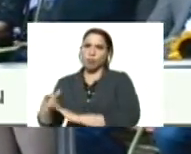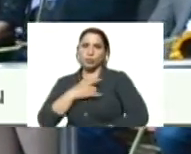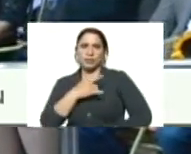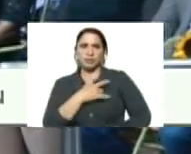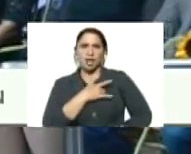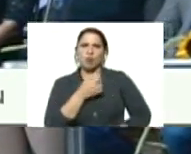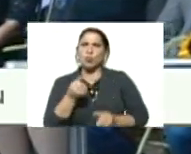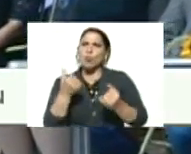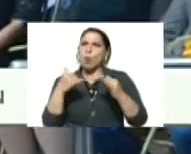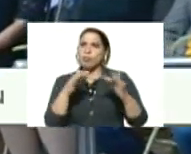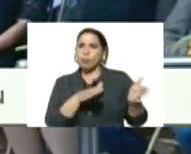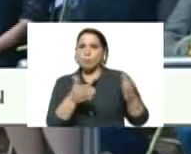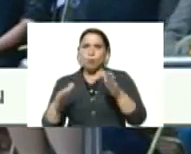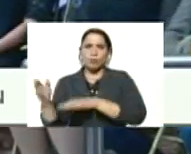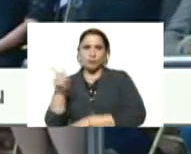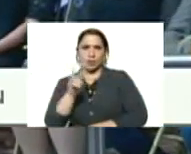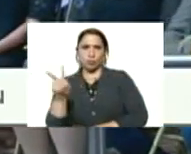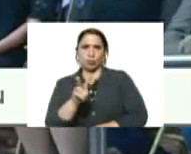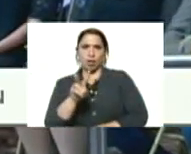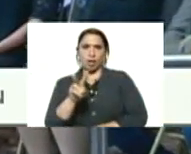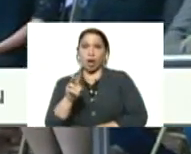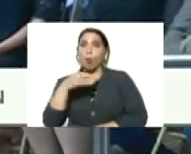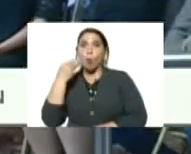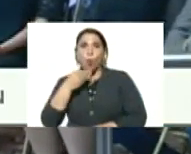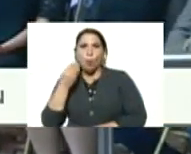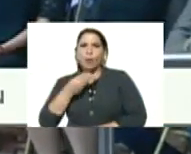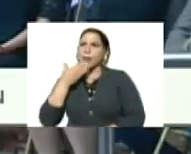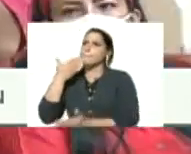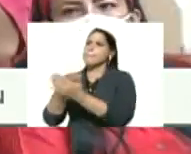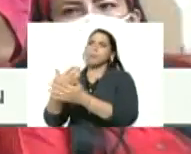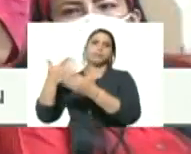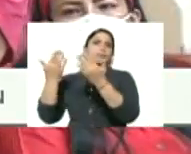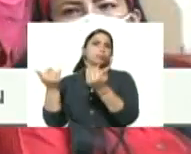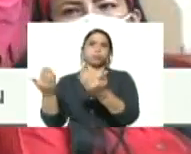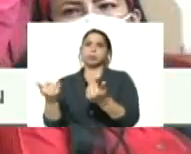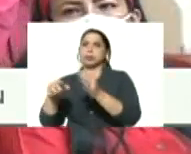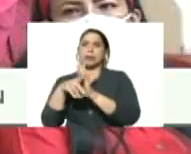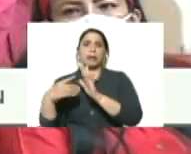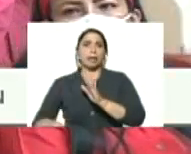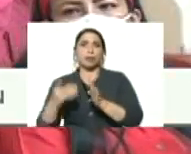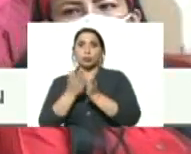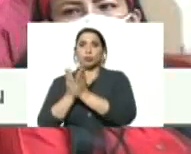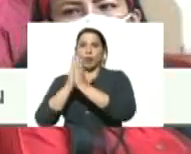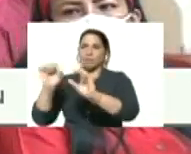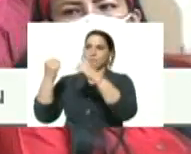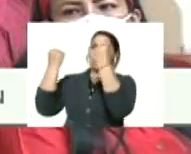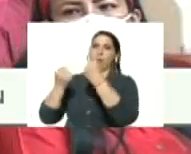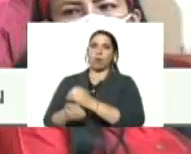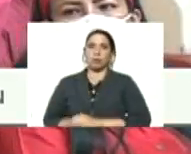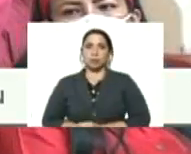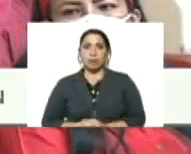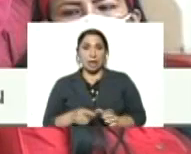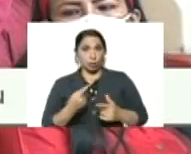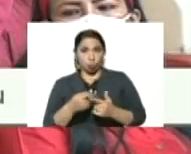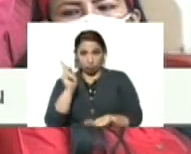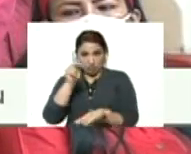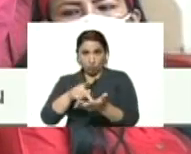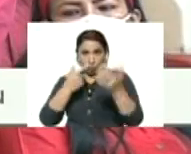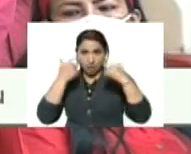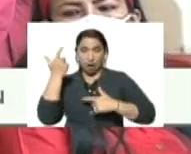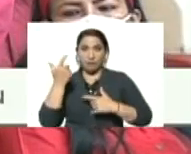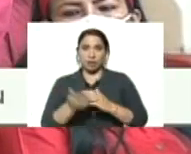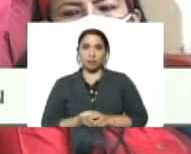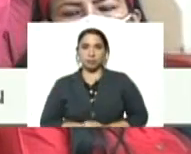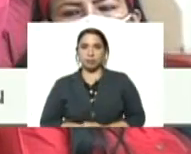en Venezuela de muchachos reclamando y muchachas reclamando el derecho a estudiar y se lo negaban? Llegó el comandante Chávez